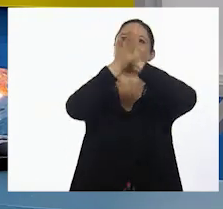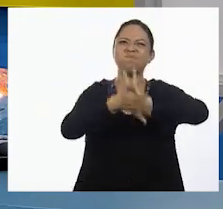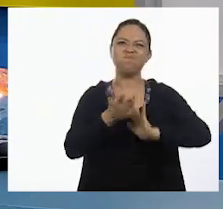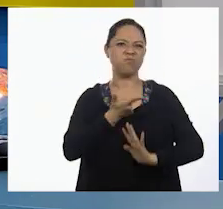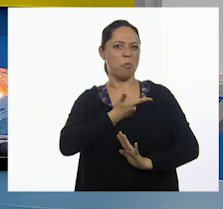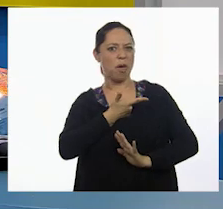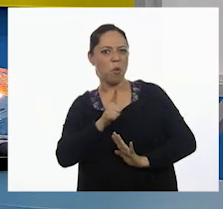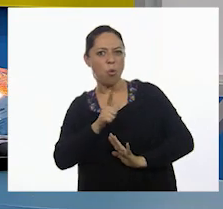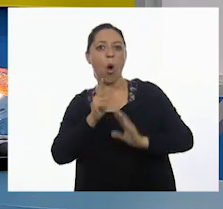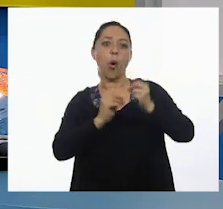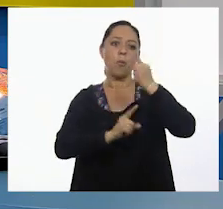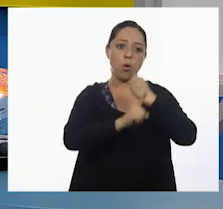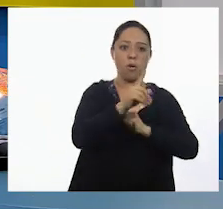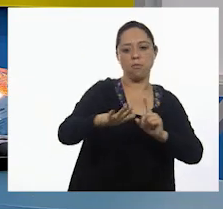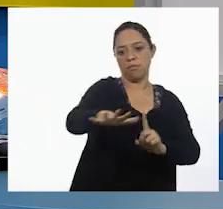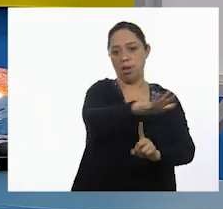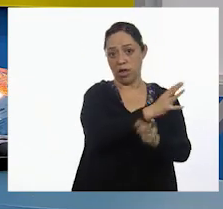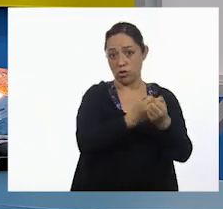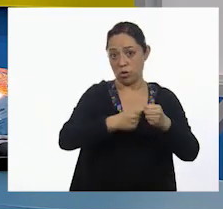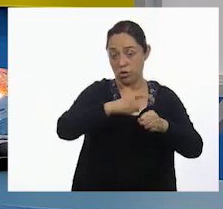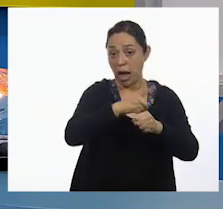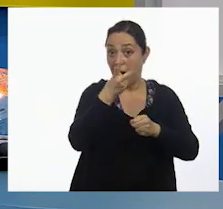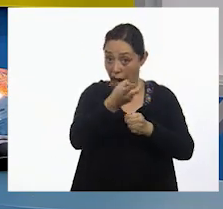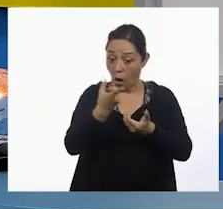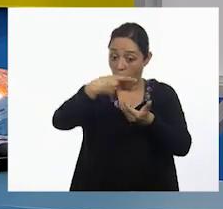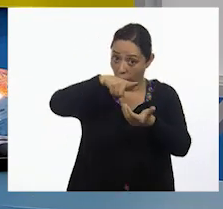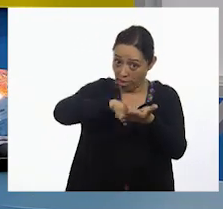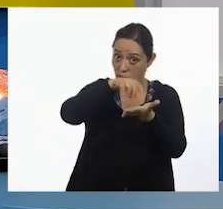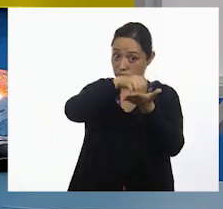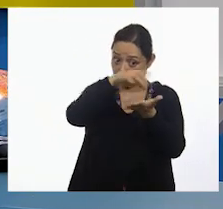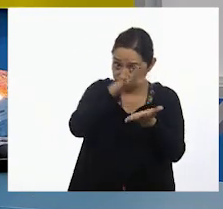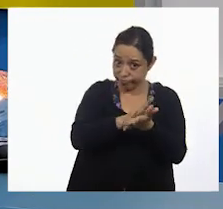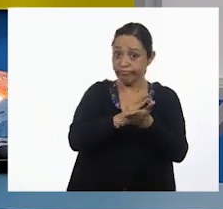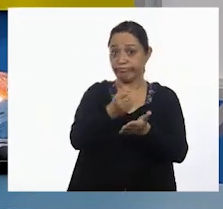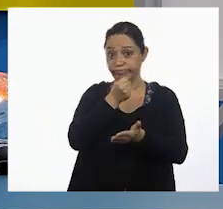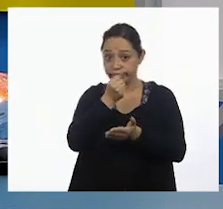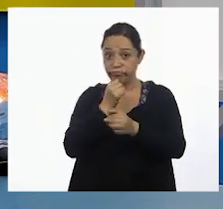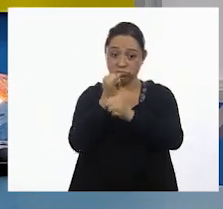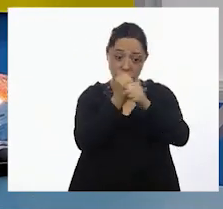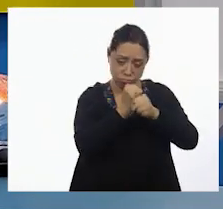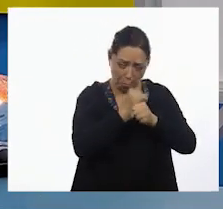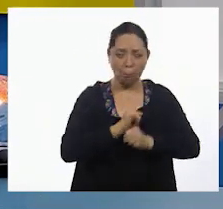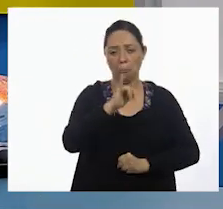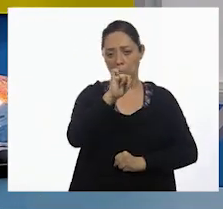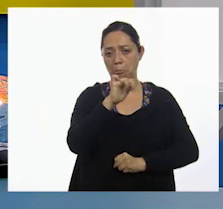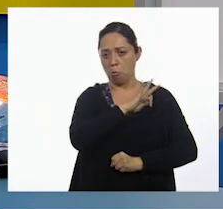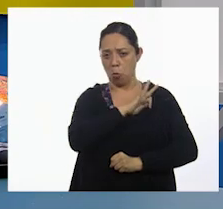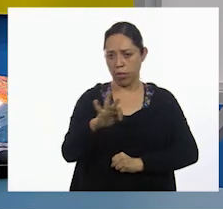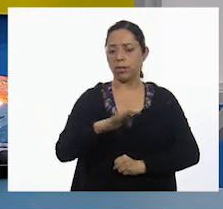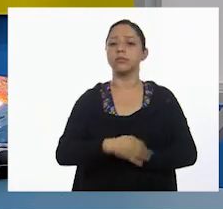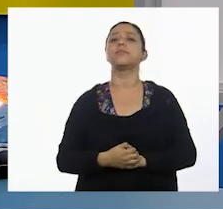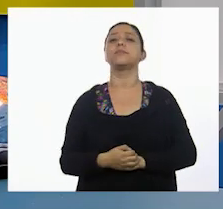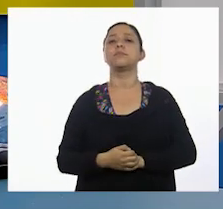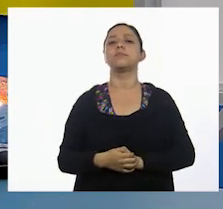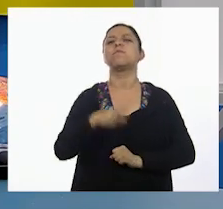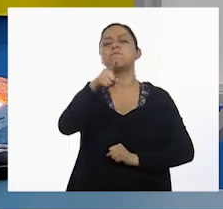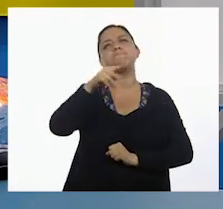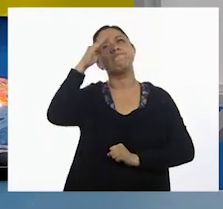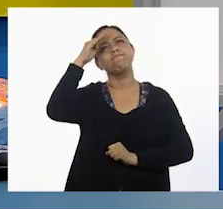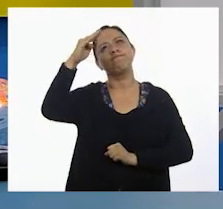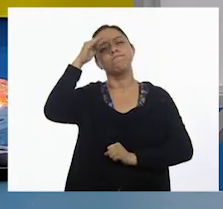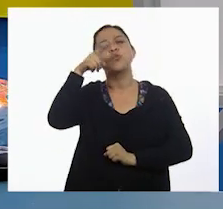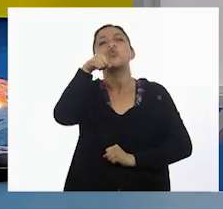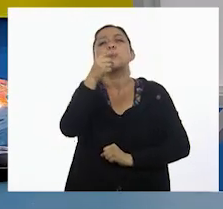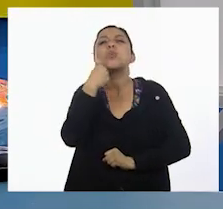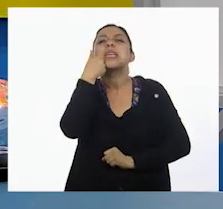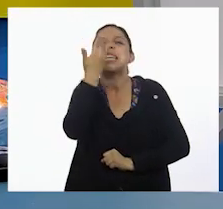problemáticas sociales y también eso lo puedes presentar en un reportaje. Entonces, aquí convendría plantearse, pues, ¿qué te gustaría compartir